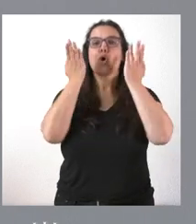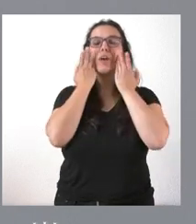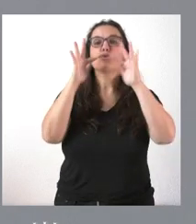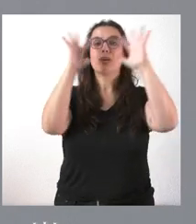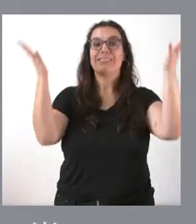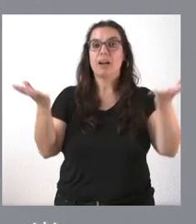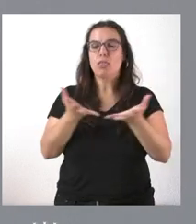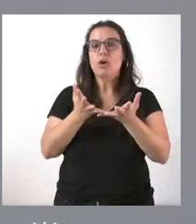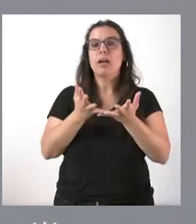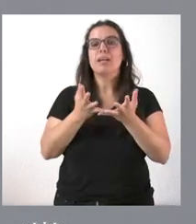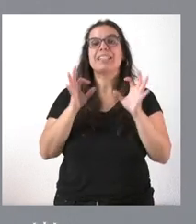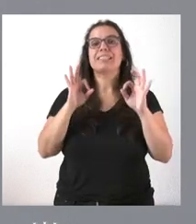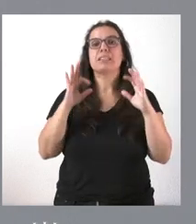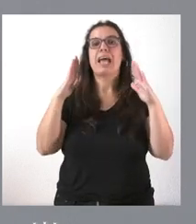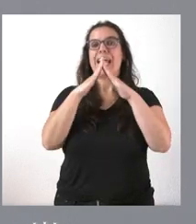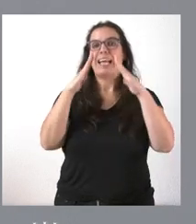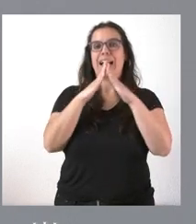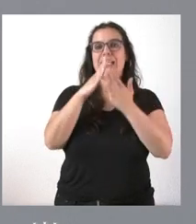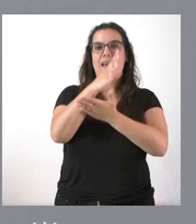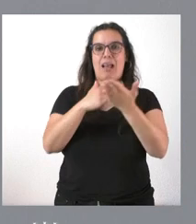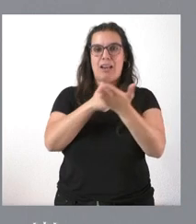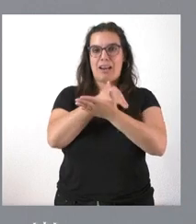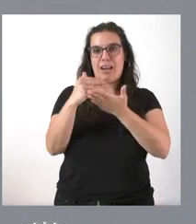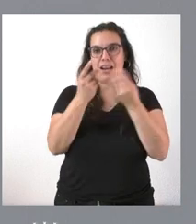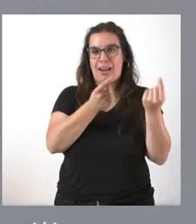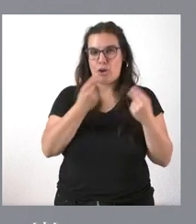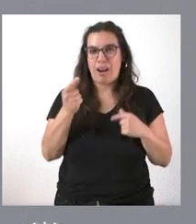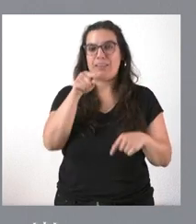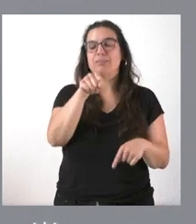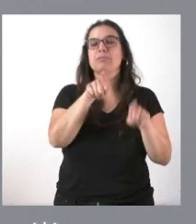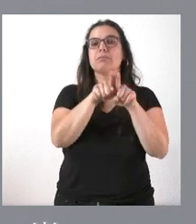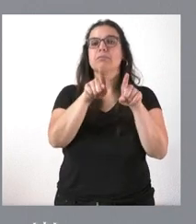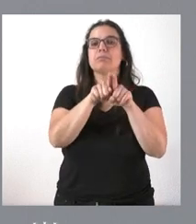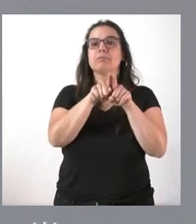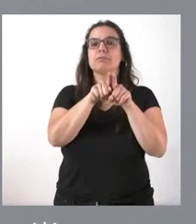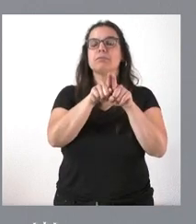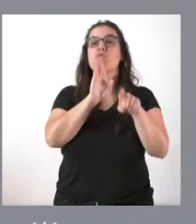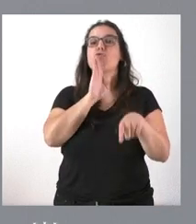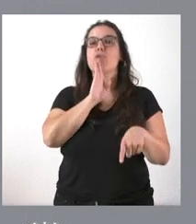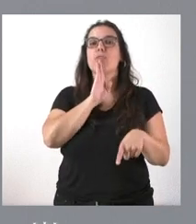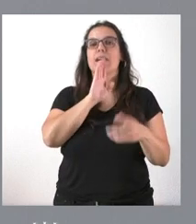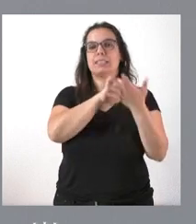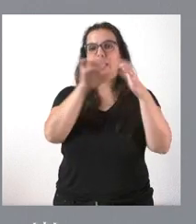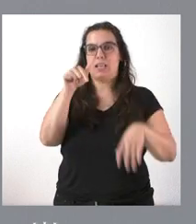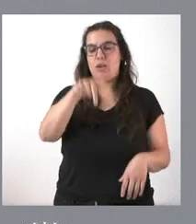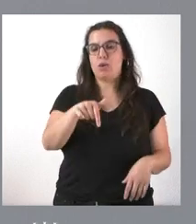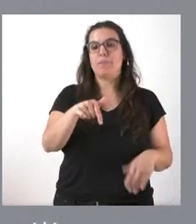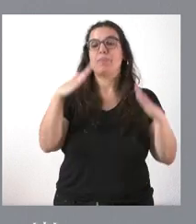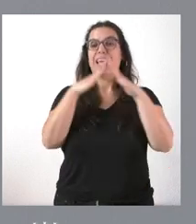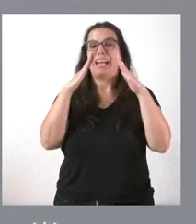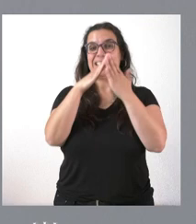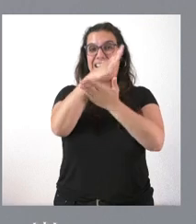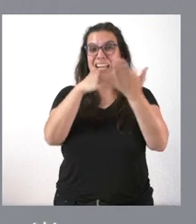de casas regionales que se va a ubicar esta ocasión en Castilla y león son casas regionales